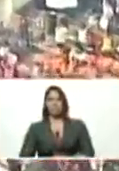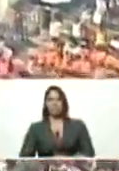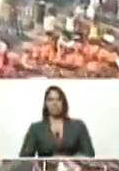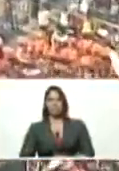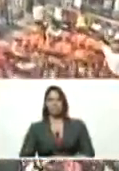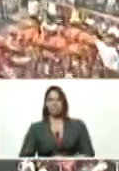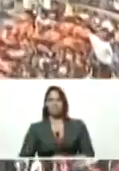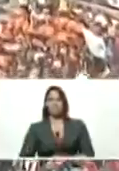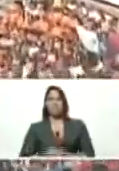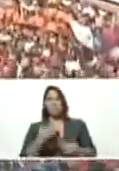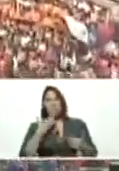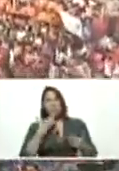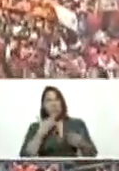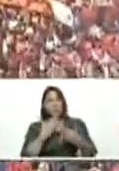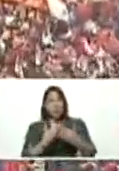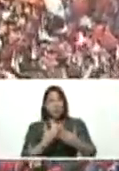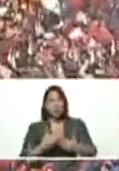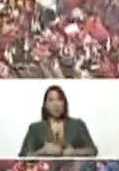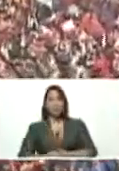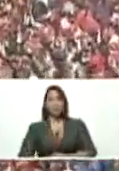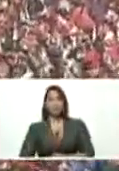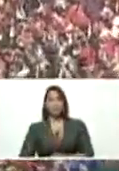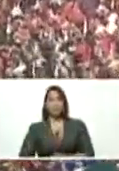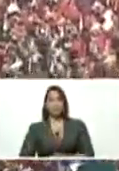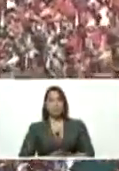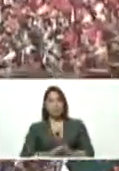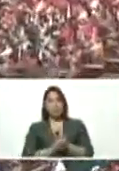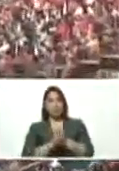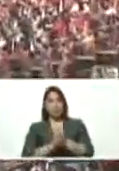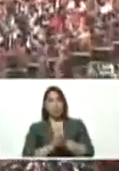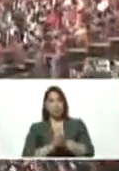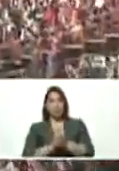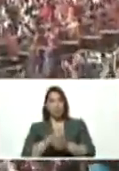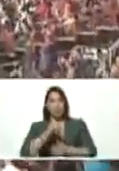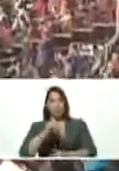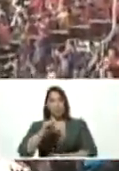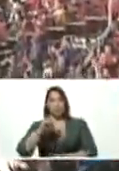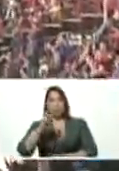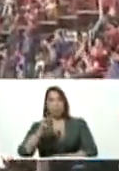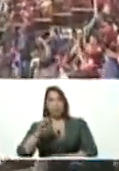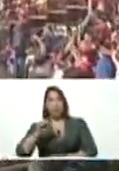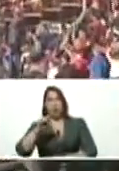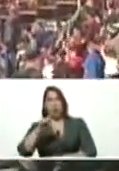y le agradezco al compañero osvaldo vera